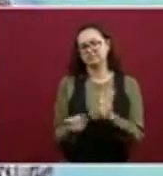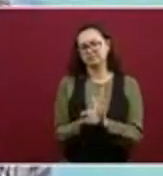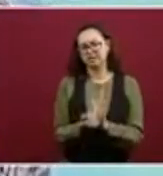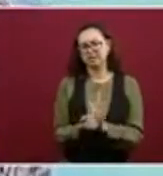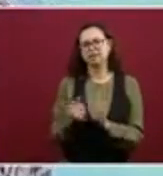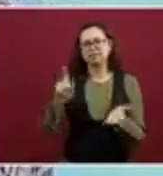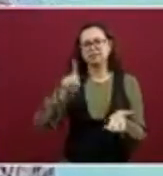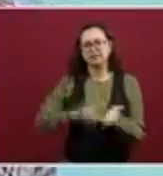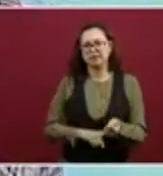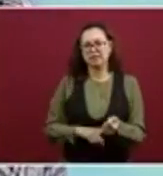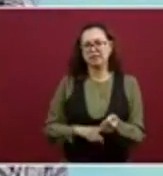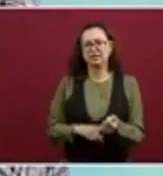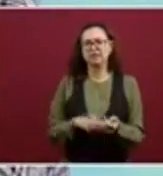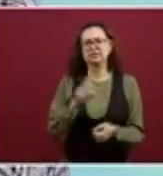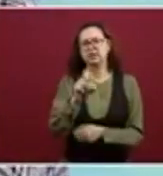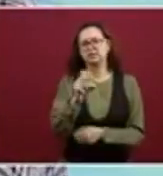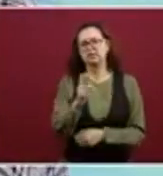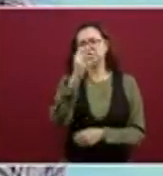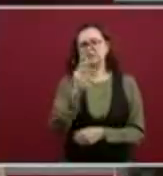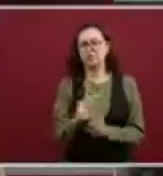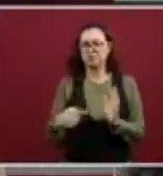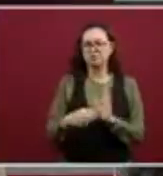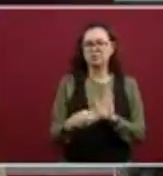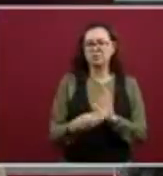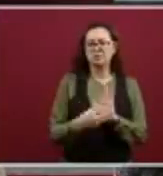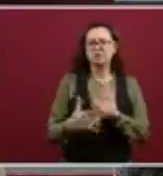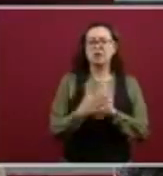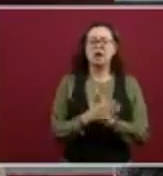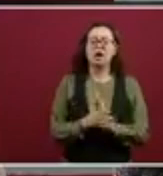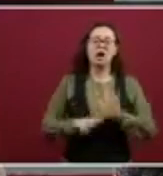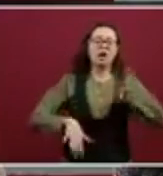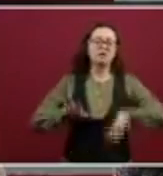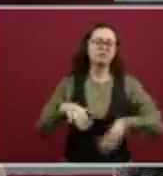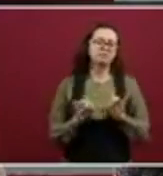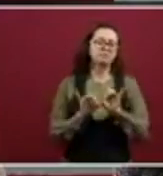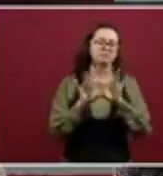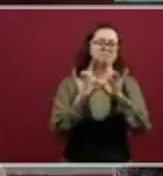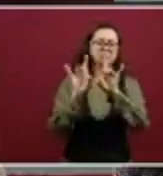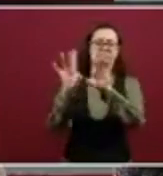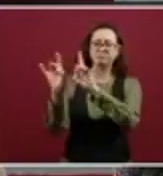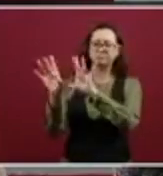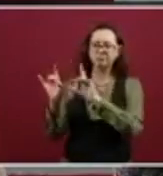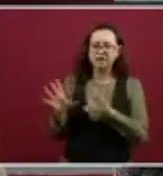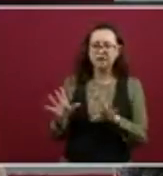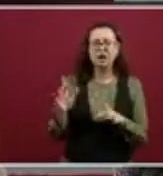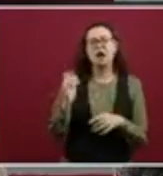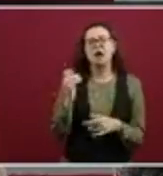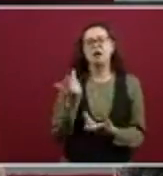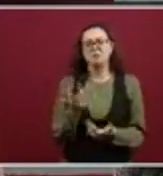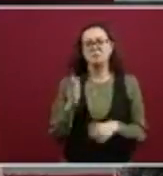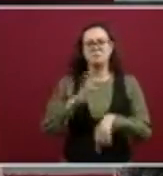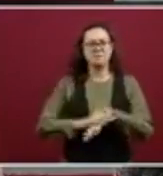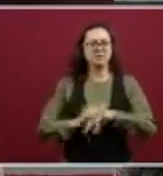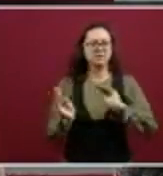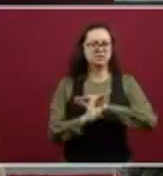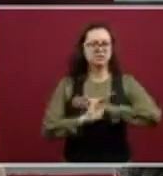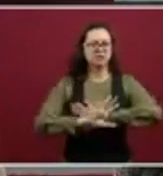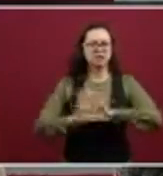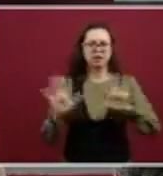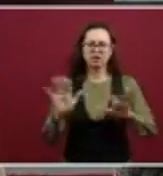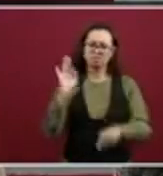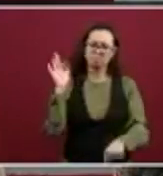Código Fiscal, artículo 39, se prevén los casos muy específicos, precisamente en aras de la claridad y seguridad